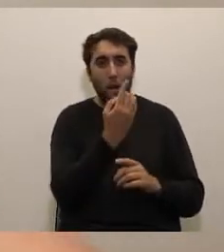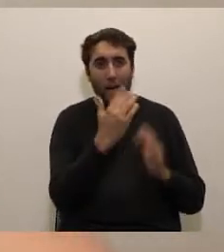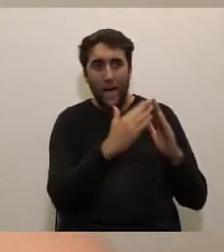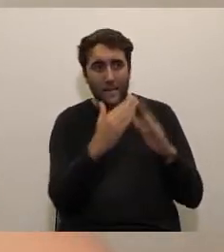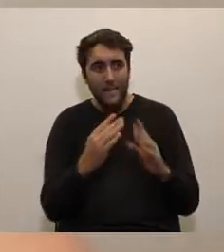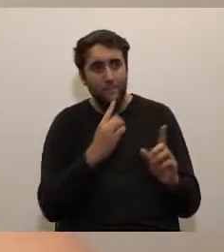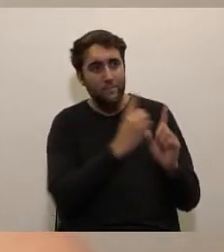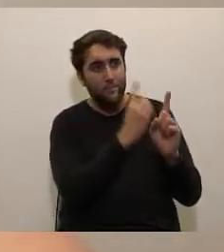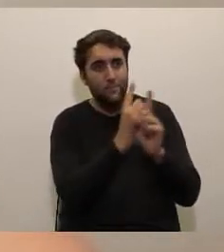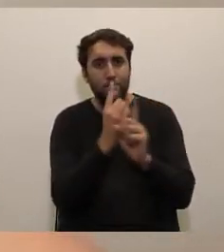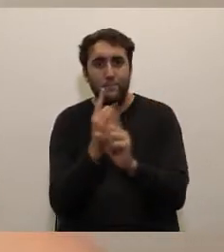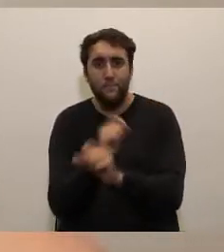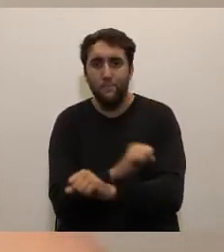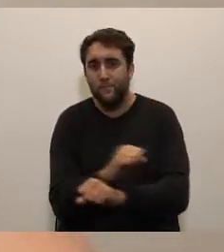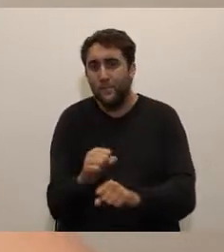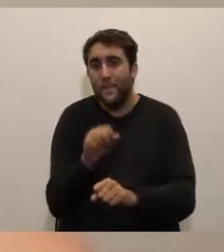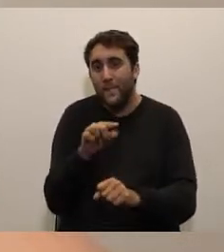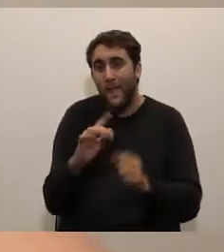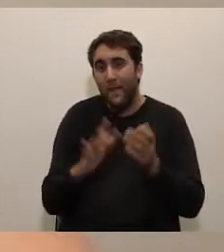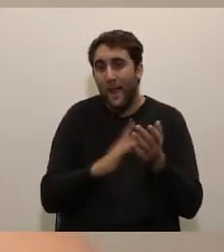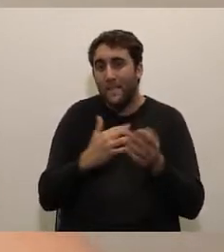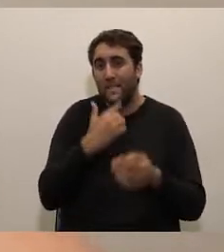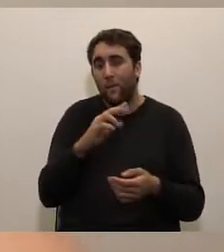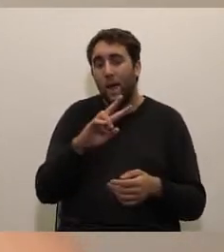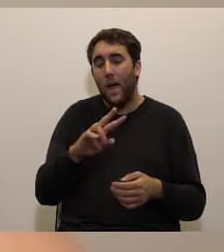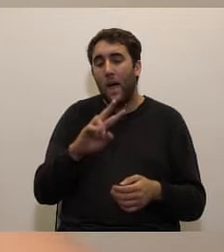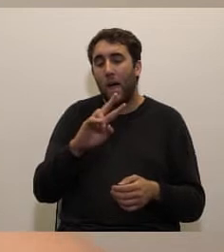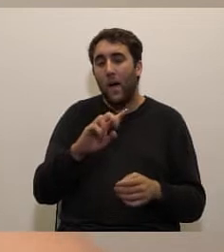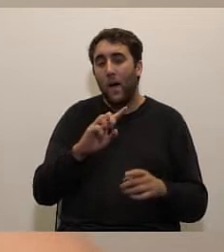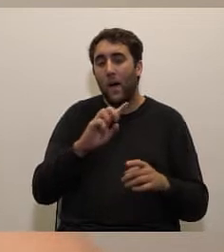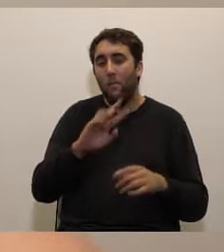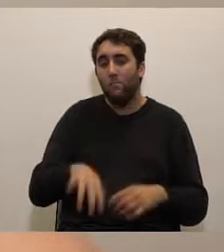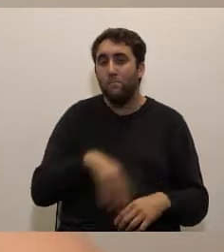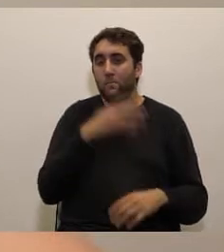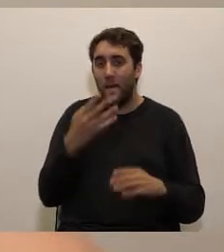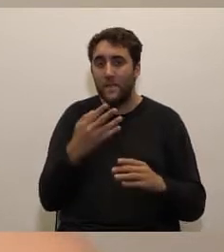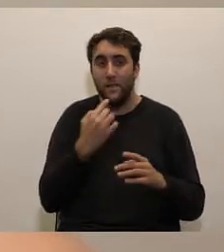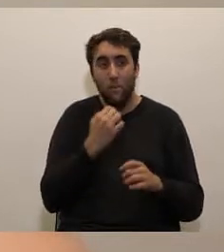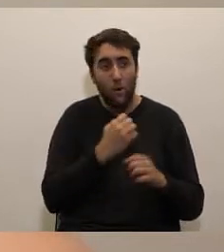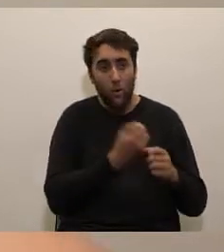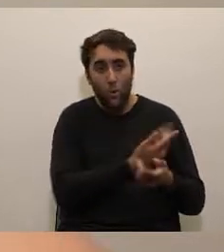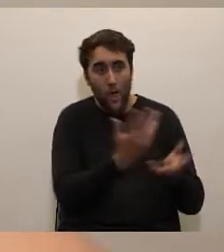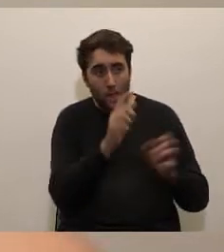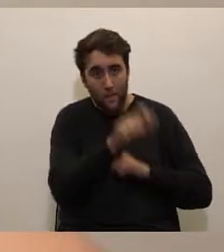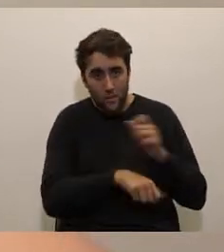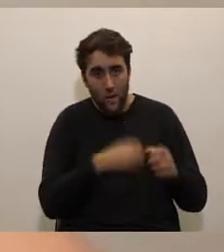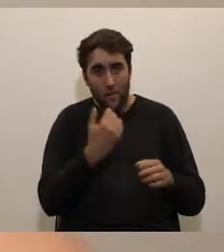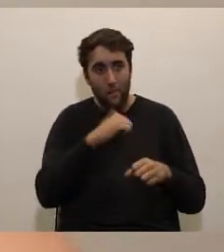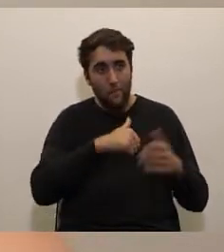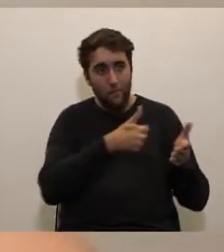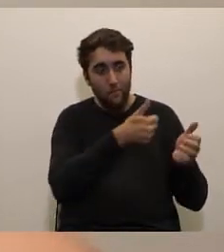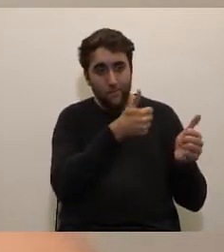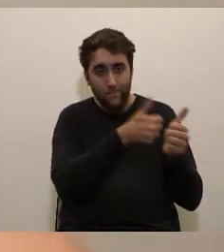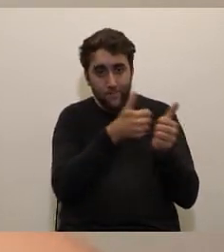sobre todo es eso, es como multiplicar esa capacidad de llegarle a personas y en